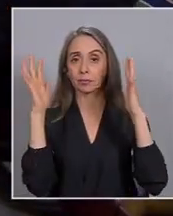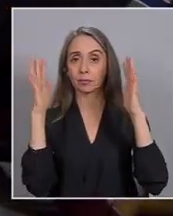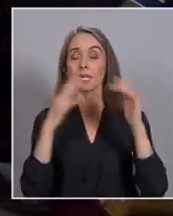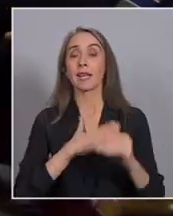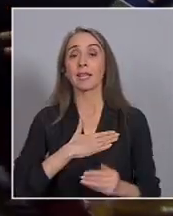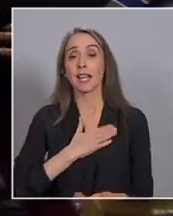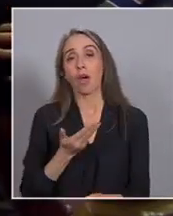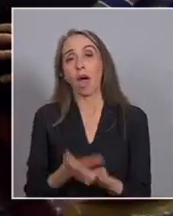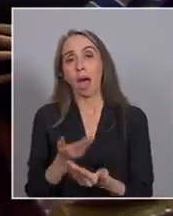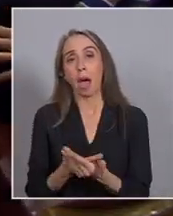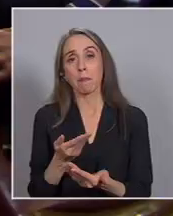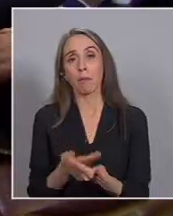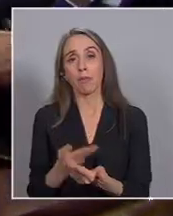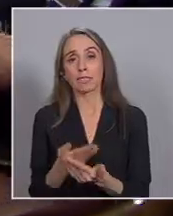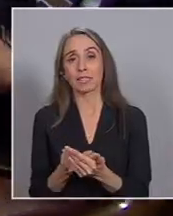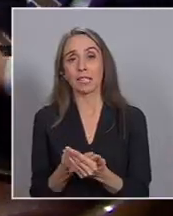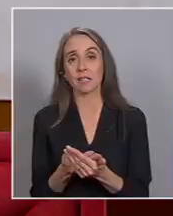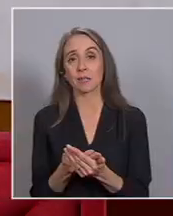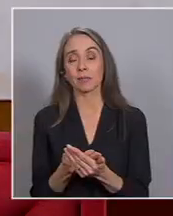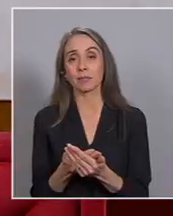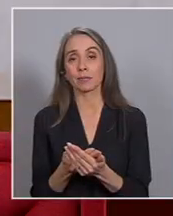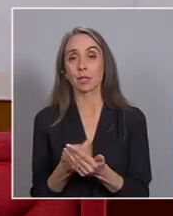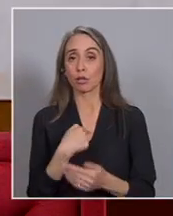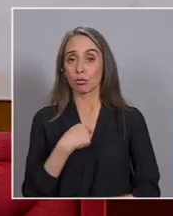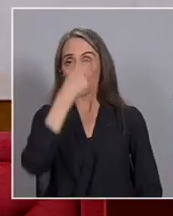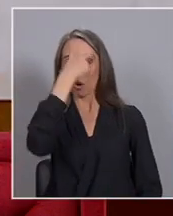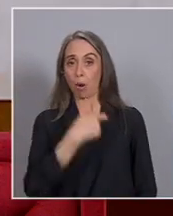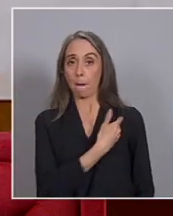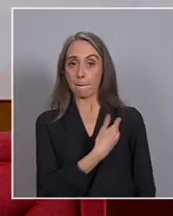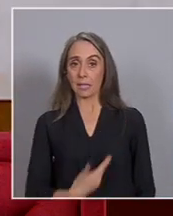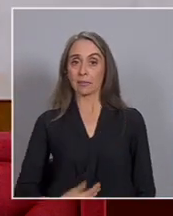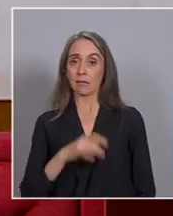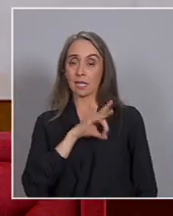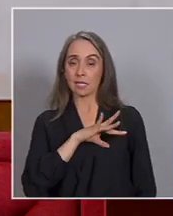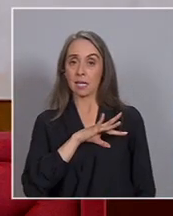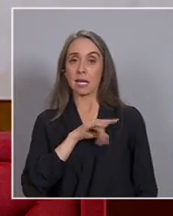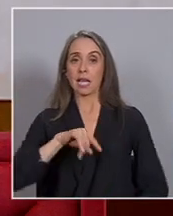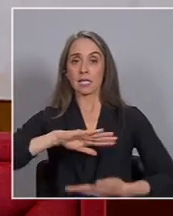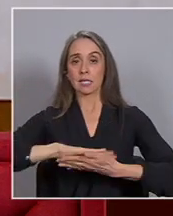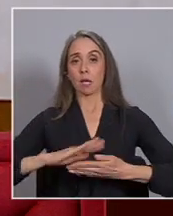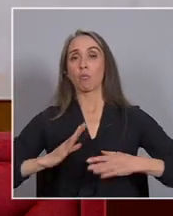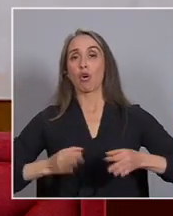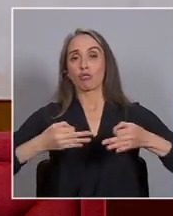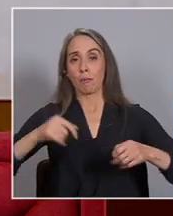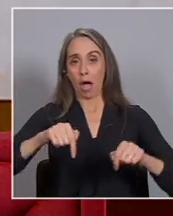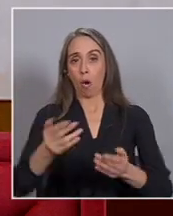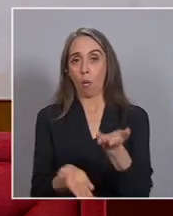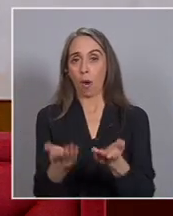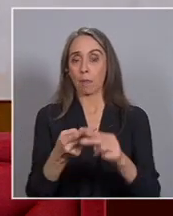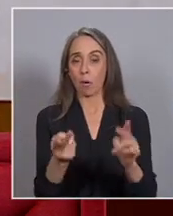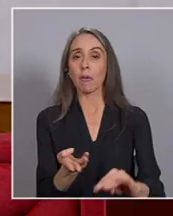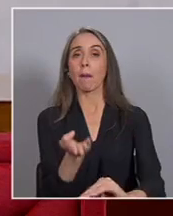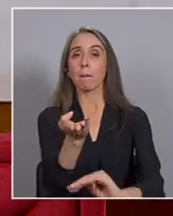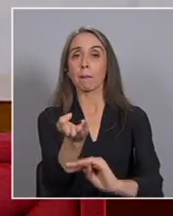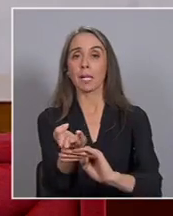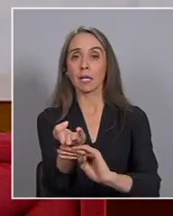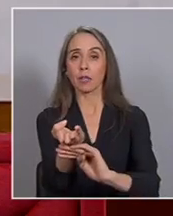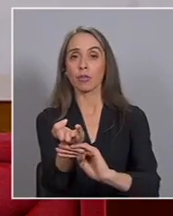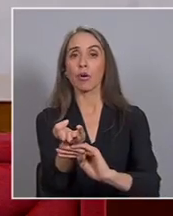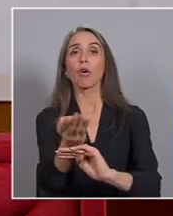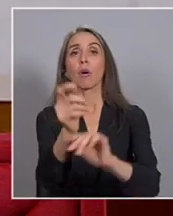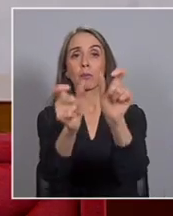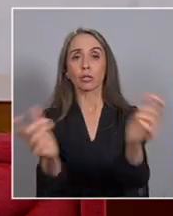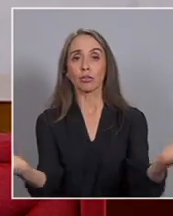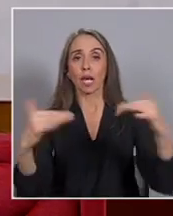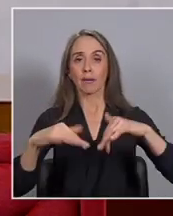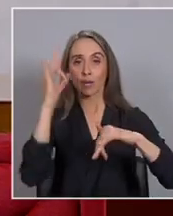quiero aprovechar, como presidente de Chile, esta solemne ceremonia para pedirles a quienes estamos aquí